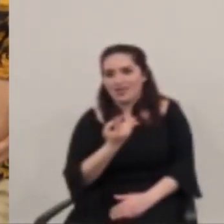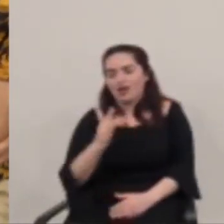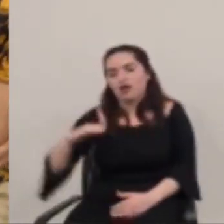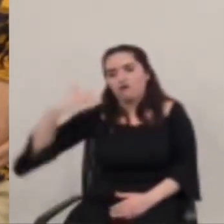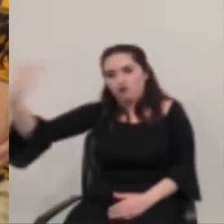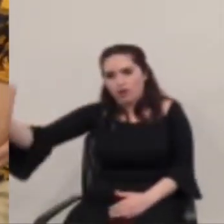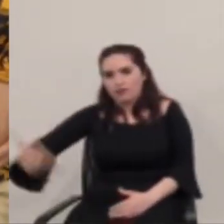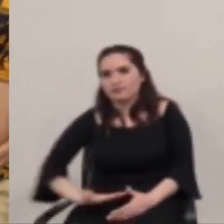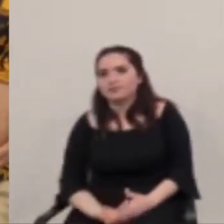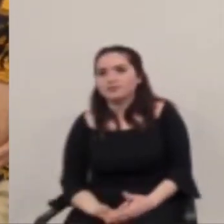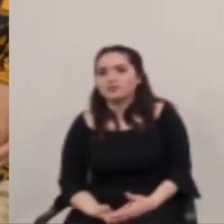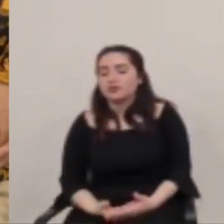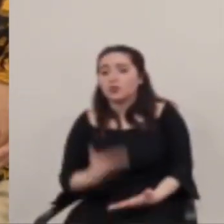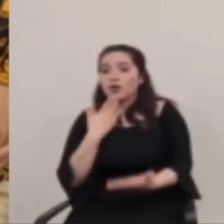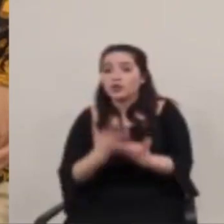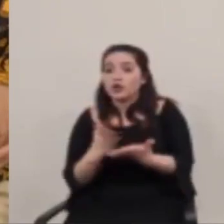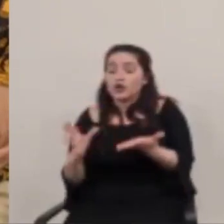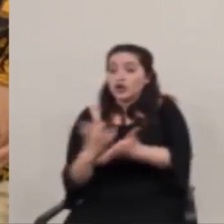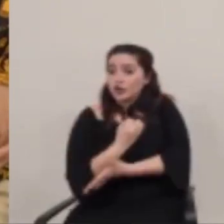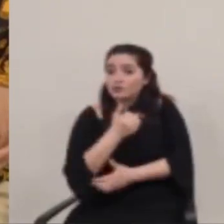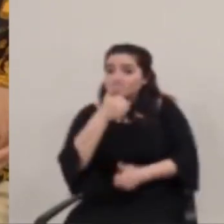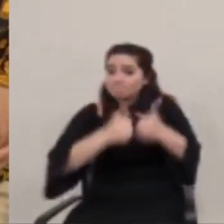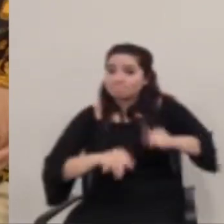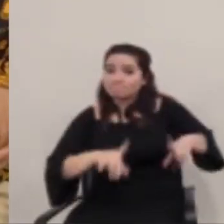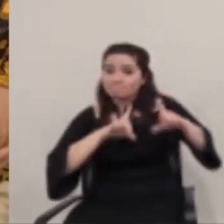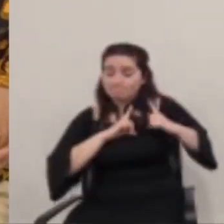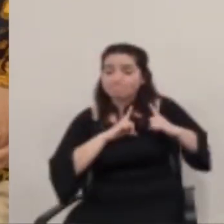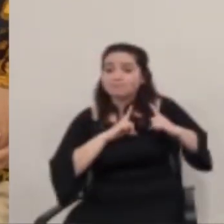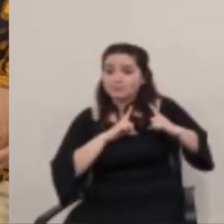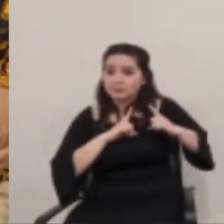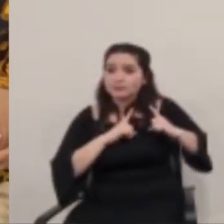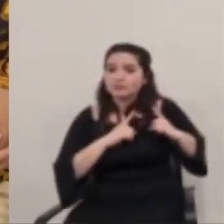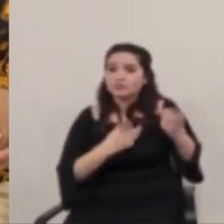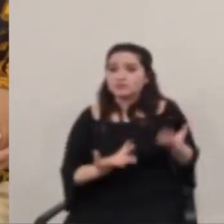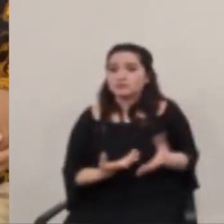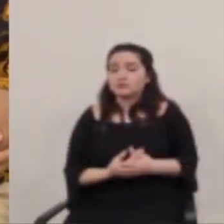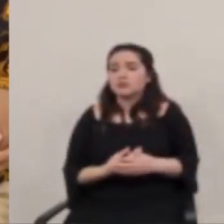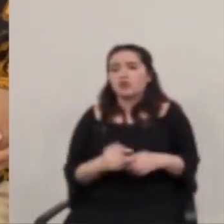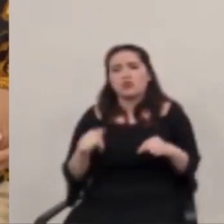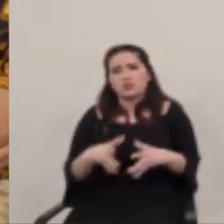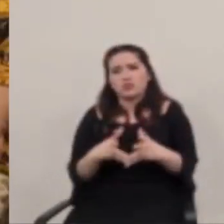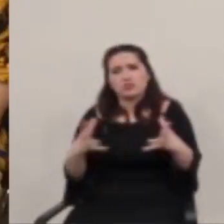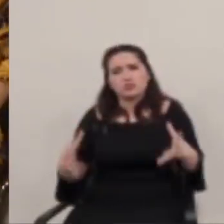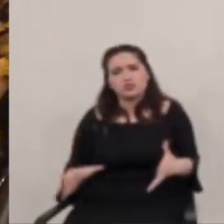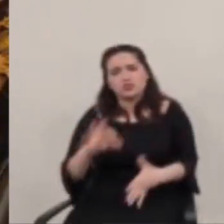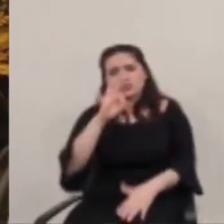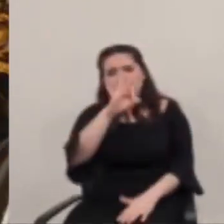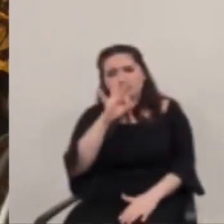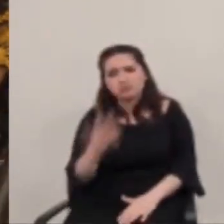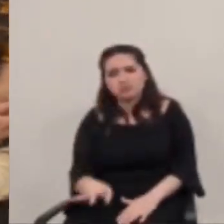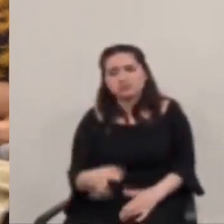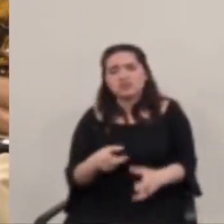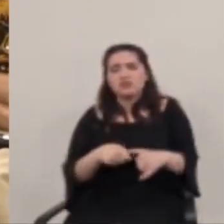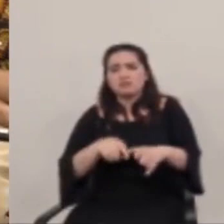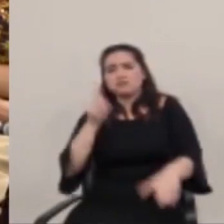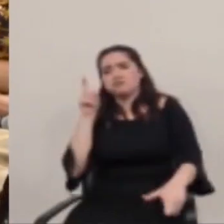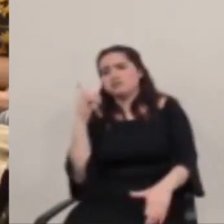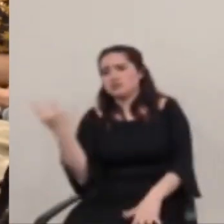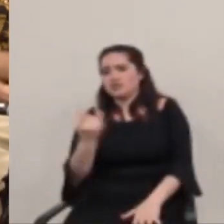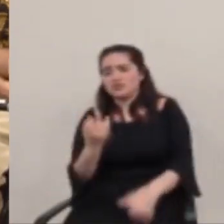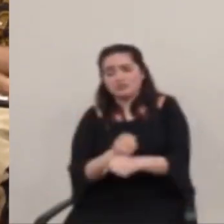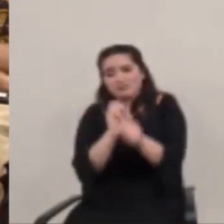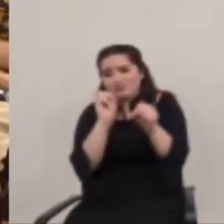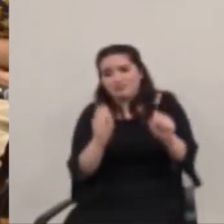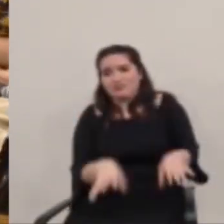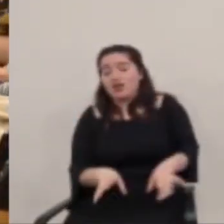universidad? Cuando logran formarse, cuando logran terminar una carrera, porque la deserción todavía es muchísimo más alta, o sea, en algunos